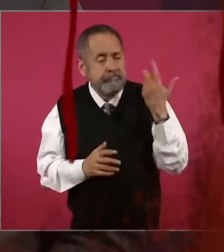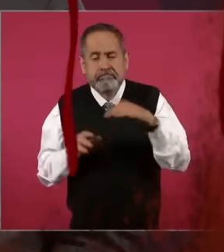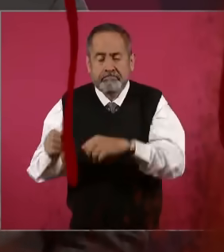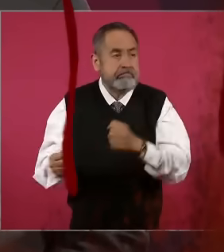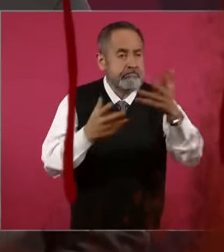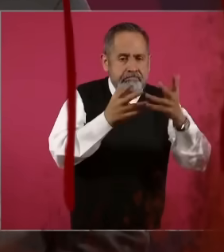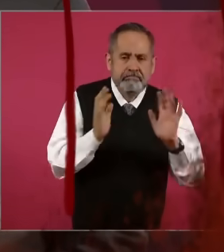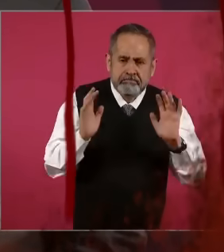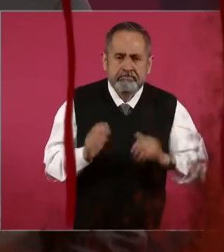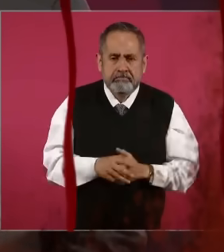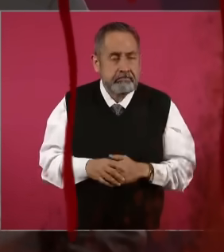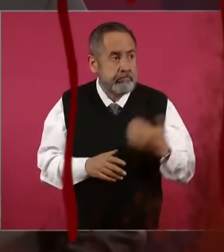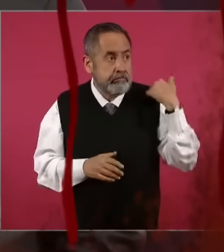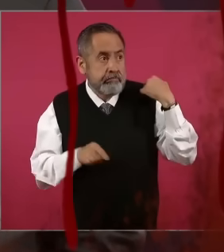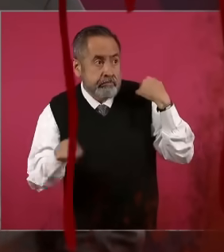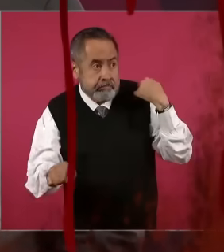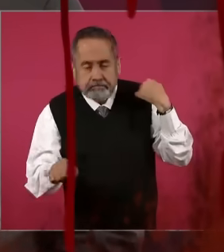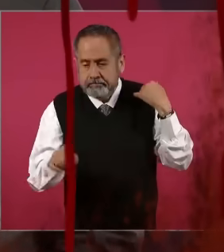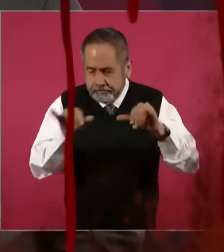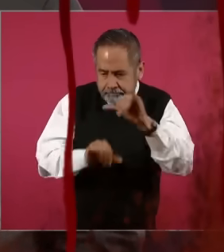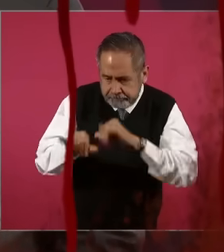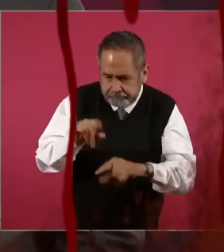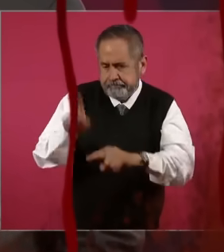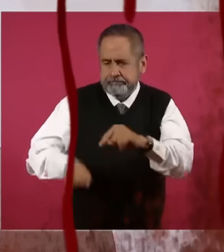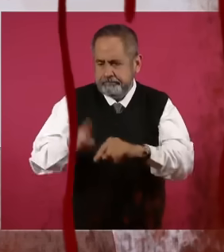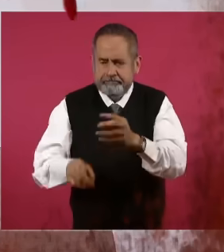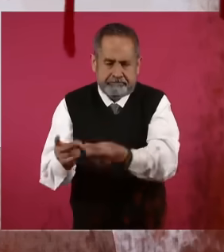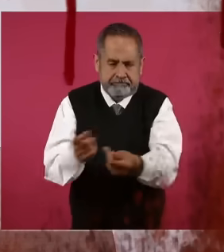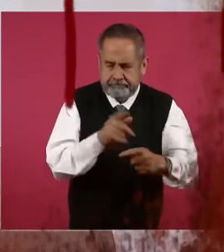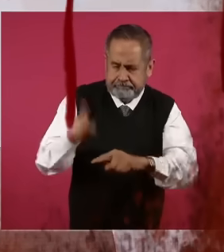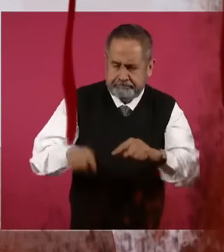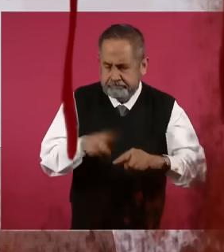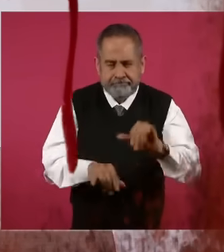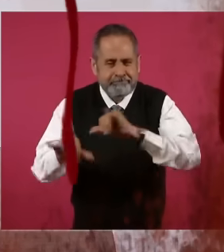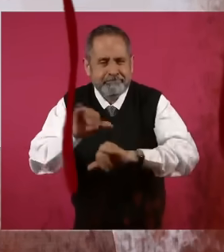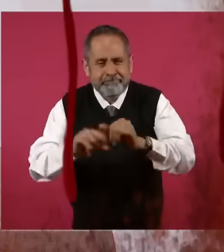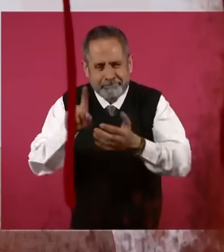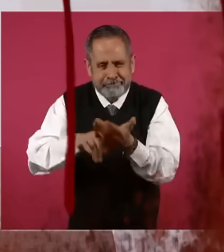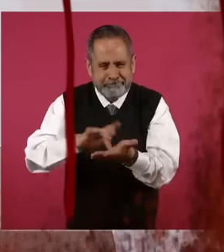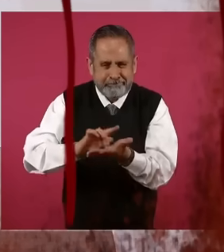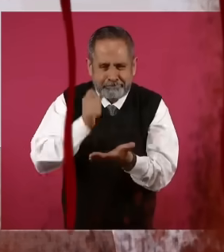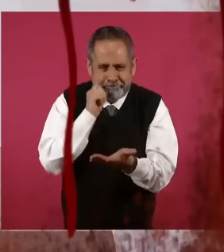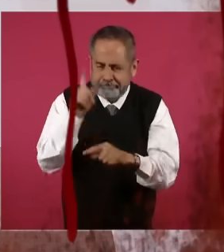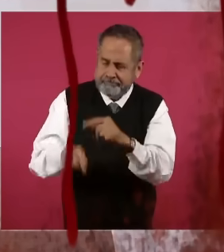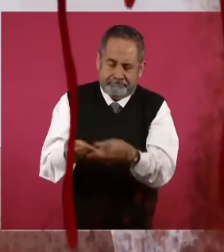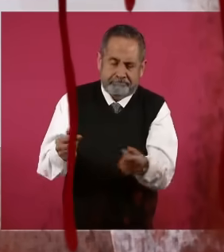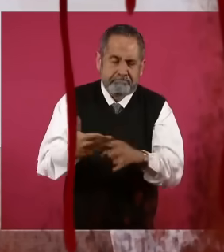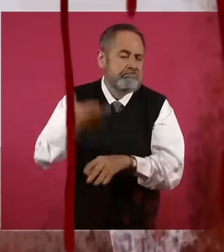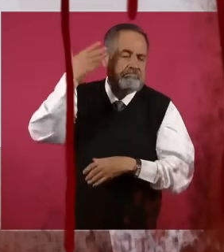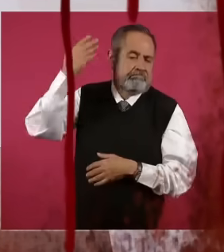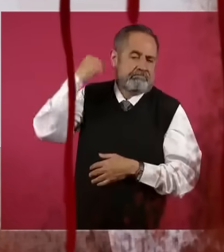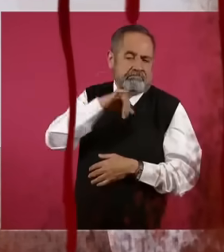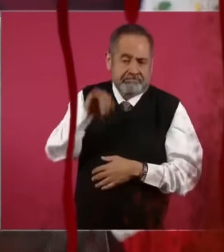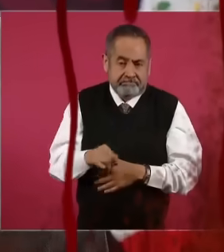mensaje? ¿Qué está tratando de decir? Oiga, no nos vayan a culpar, señores del cártel, ¿eh? Nosotros ni siquiera